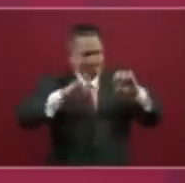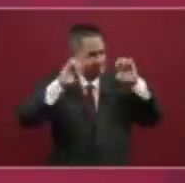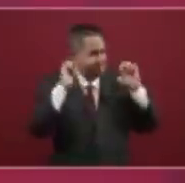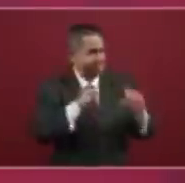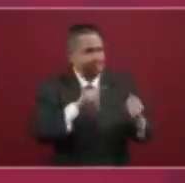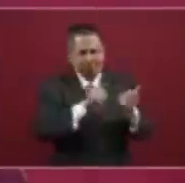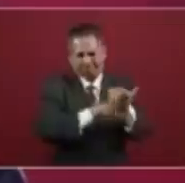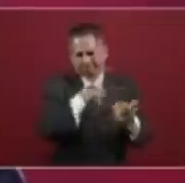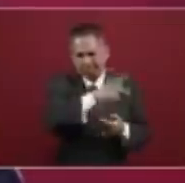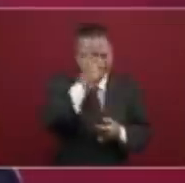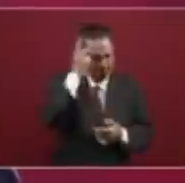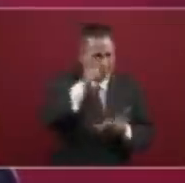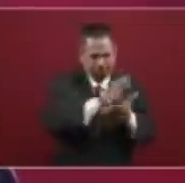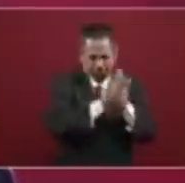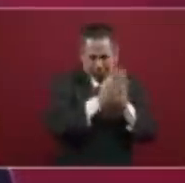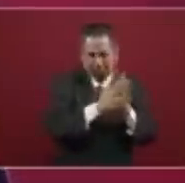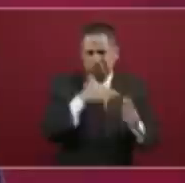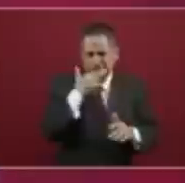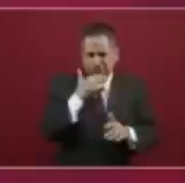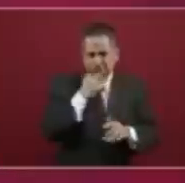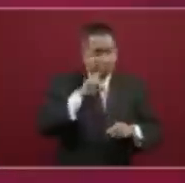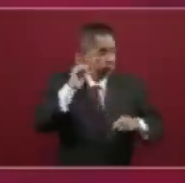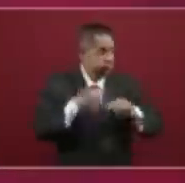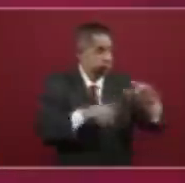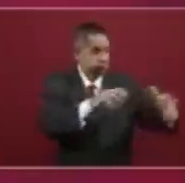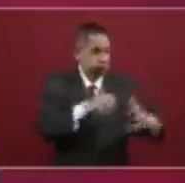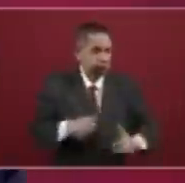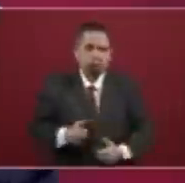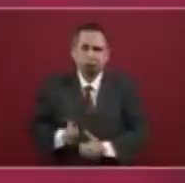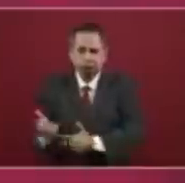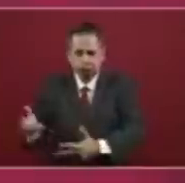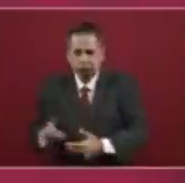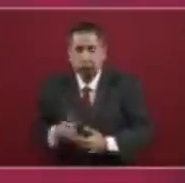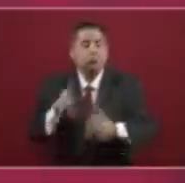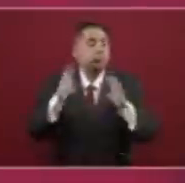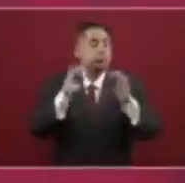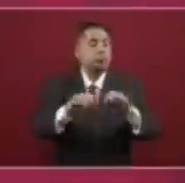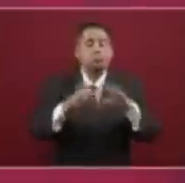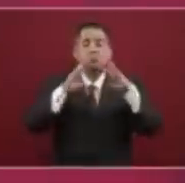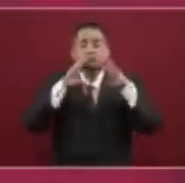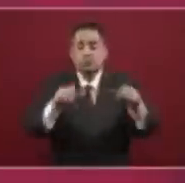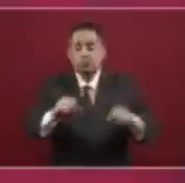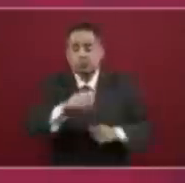residencias, se confiscan ranchos,